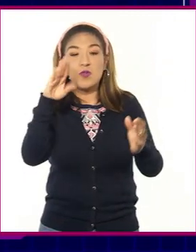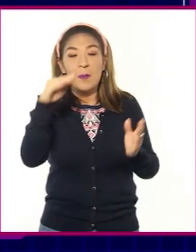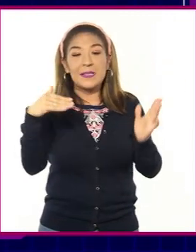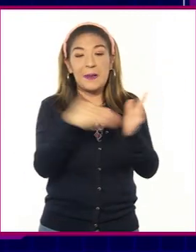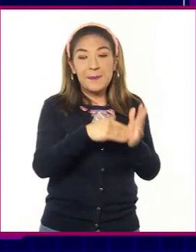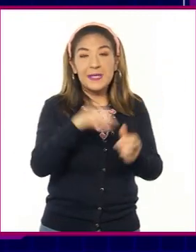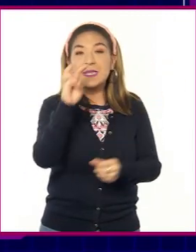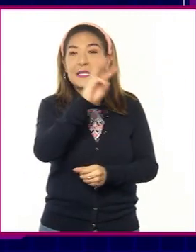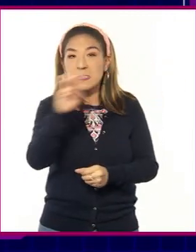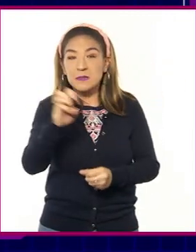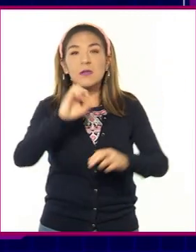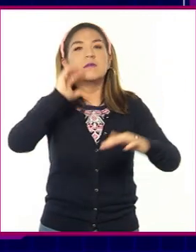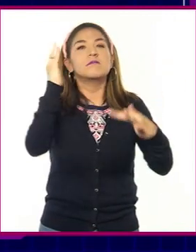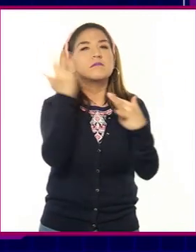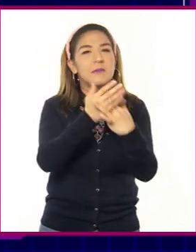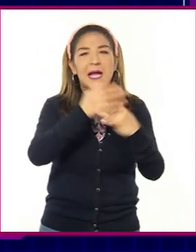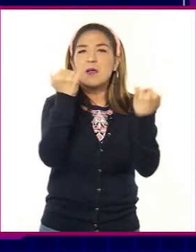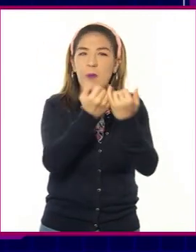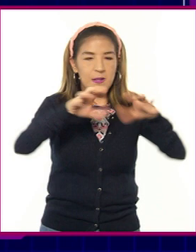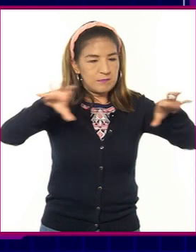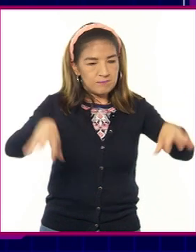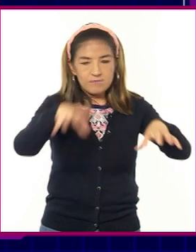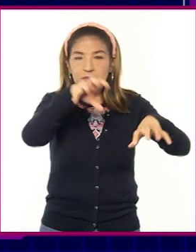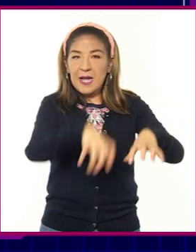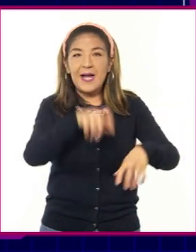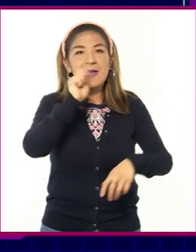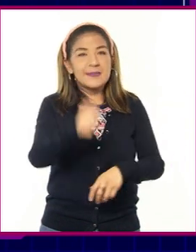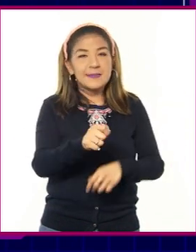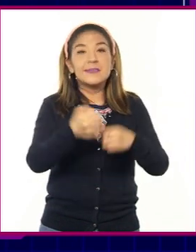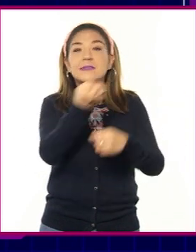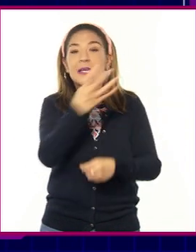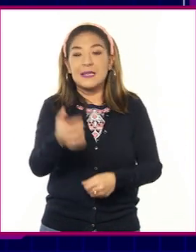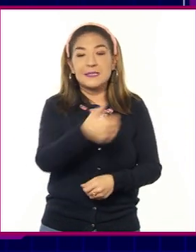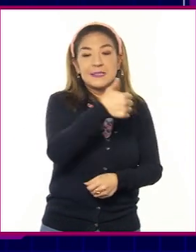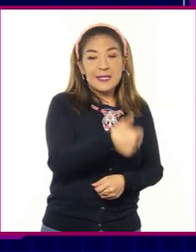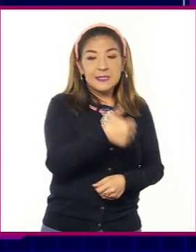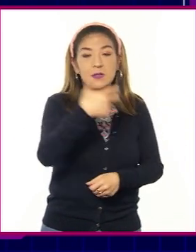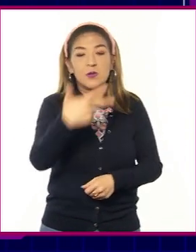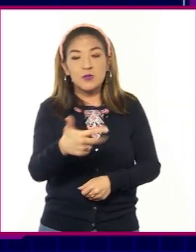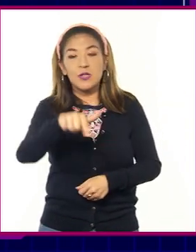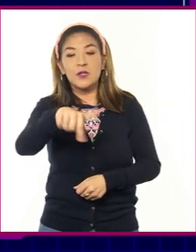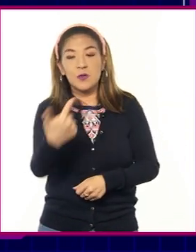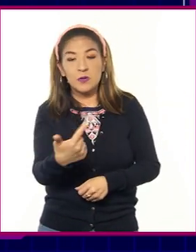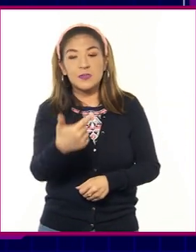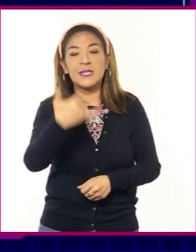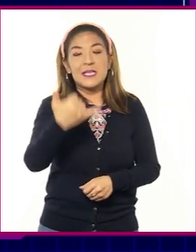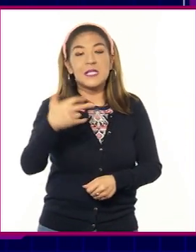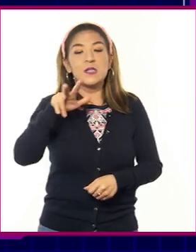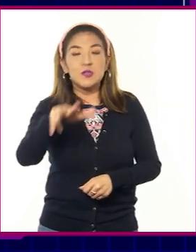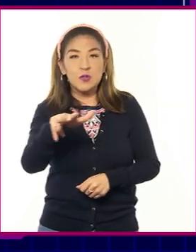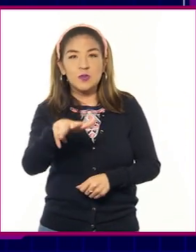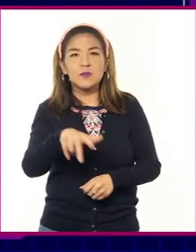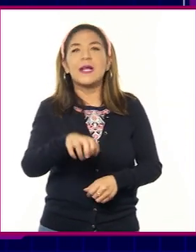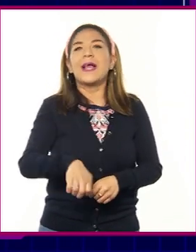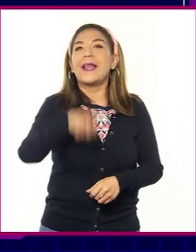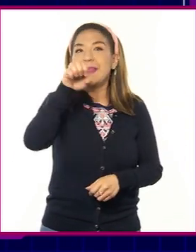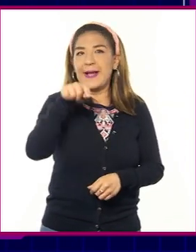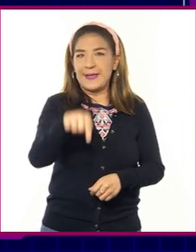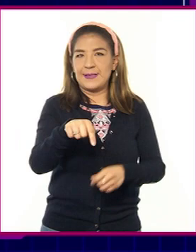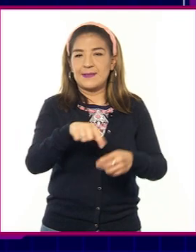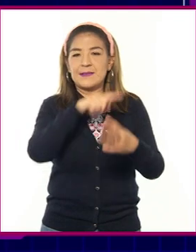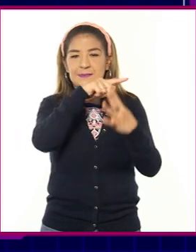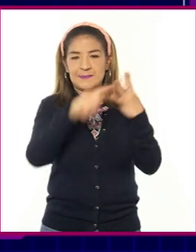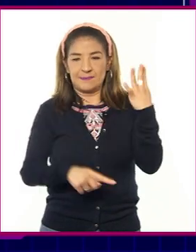590.300 en partes inversamente proporcionales a 6, 8, 12 y 18. Ahora